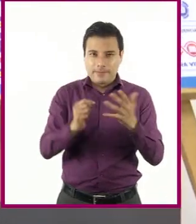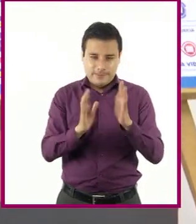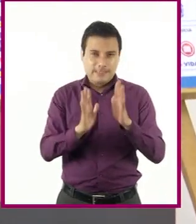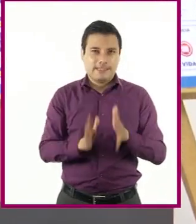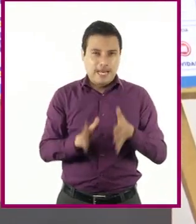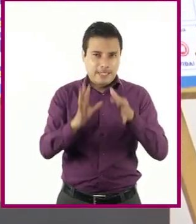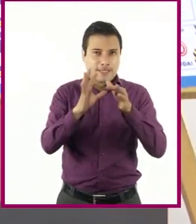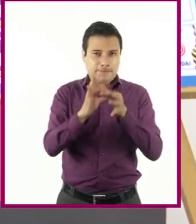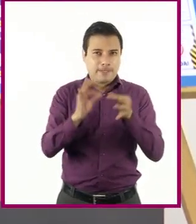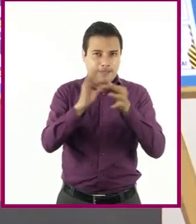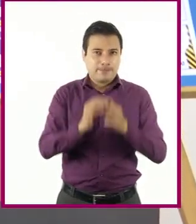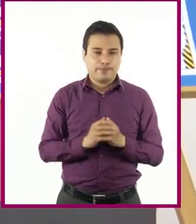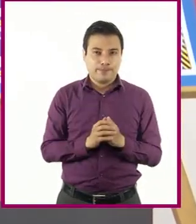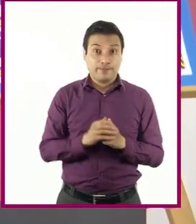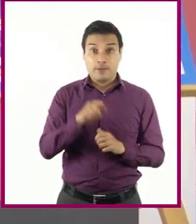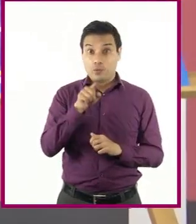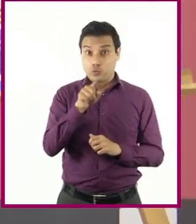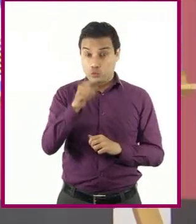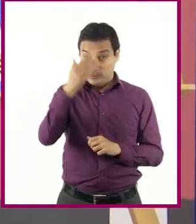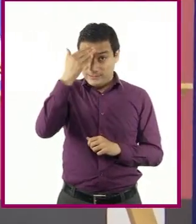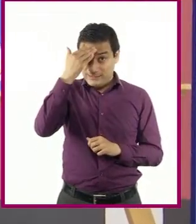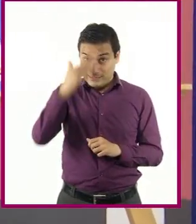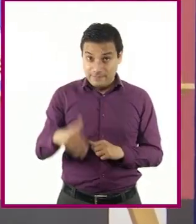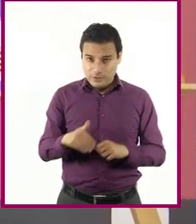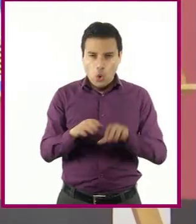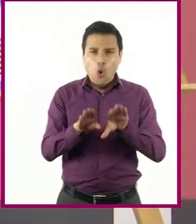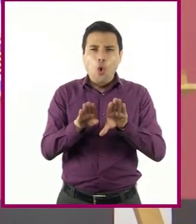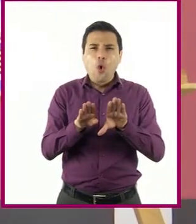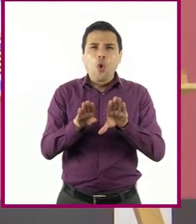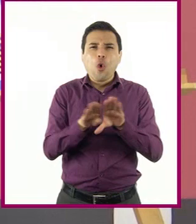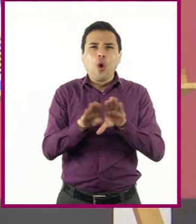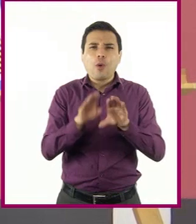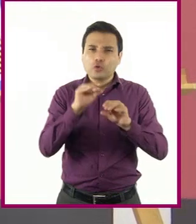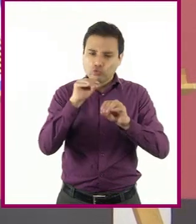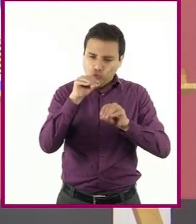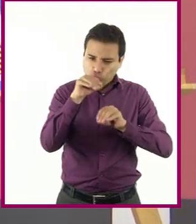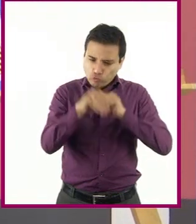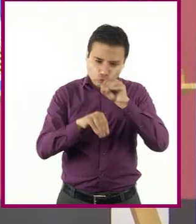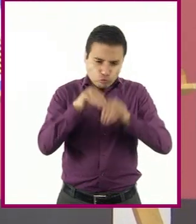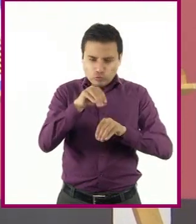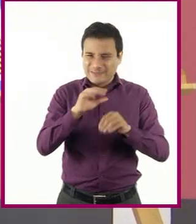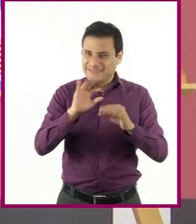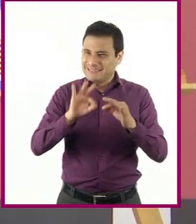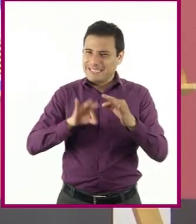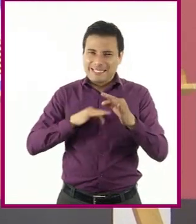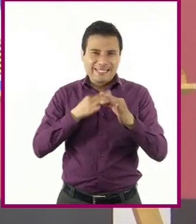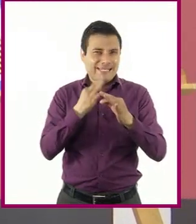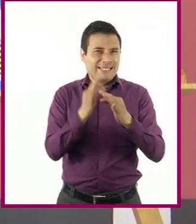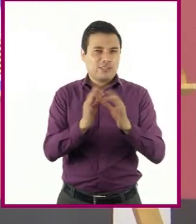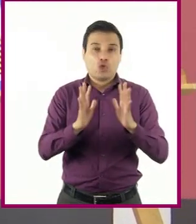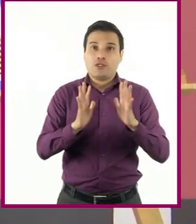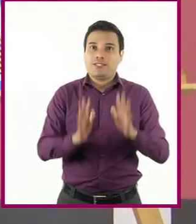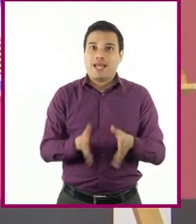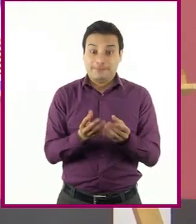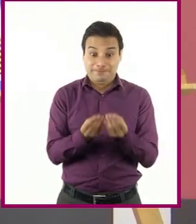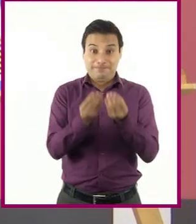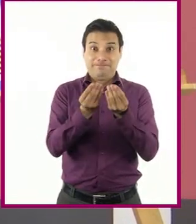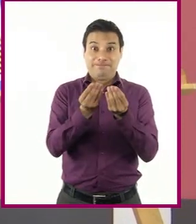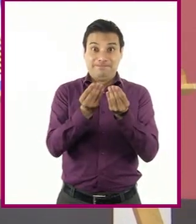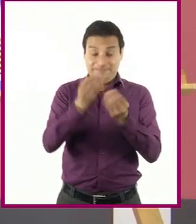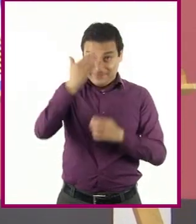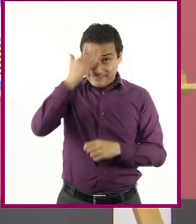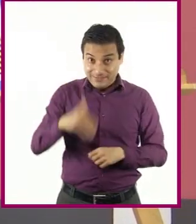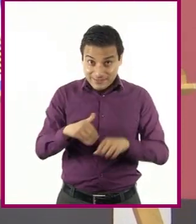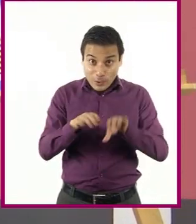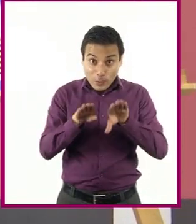proceso final mediante el cual se consigue tener un texto como este en nuestras manos?